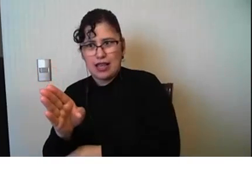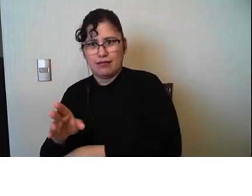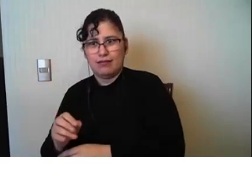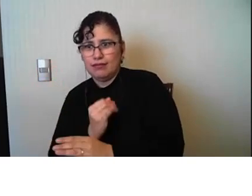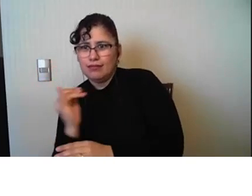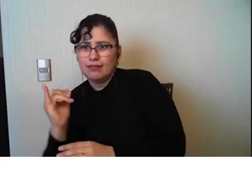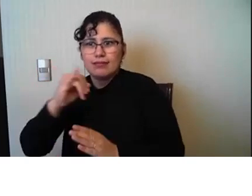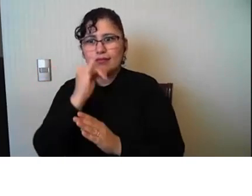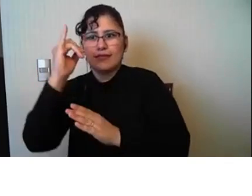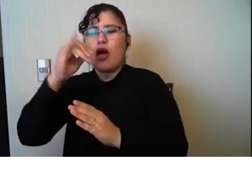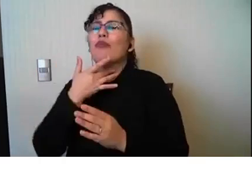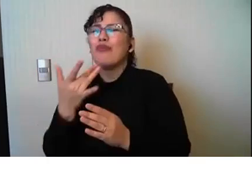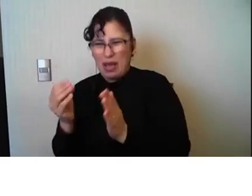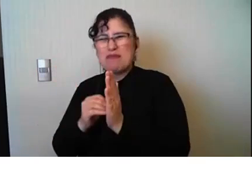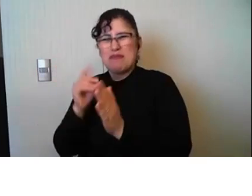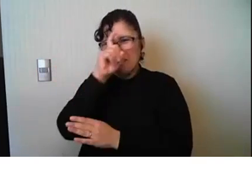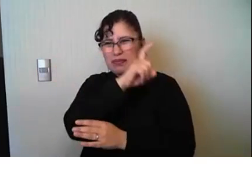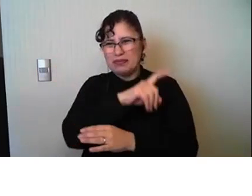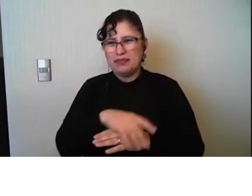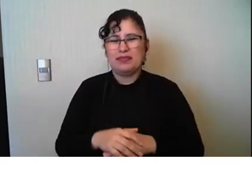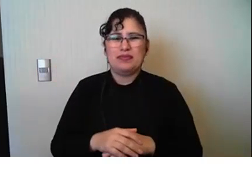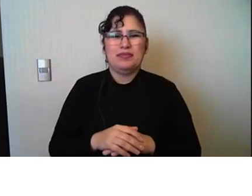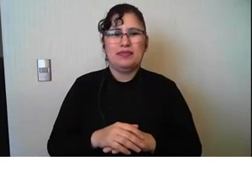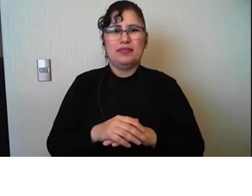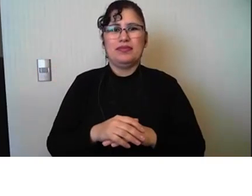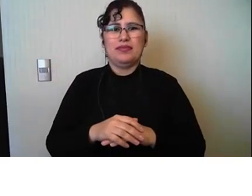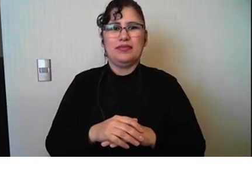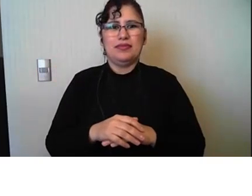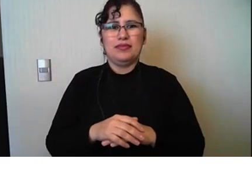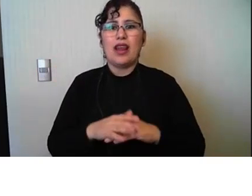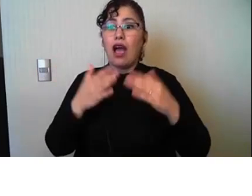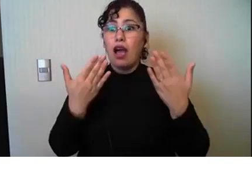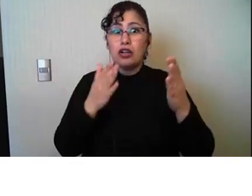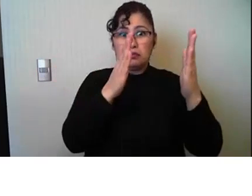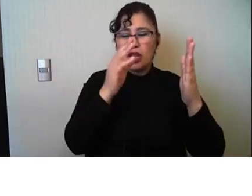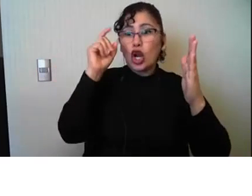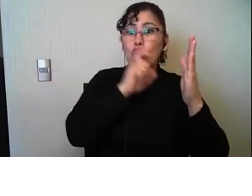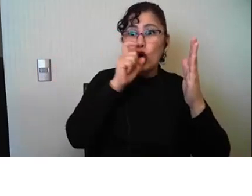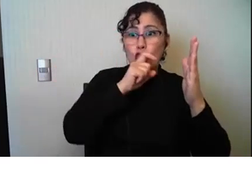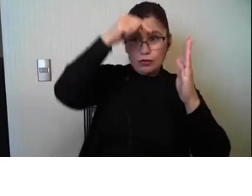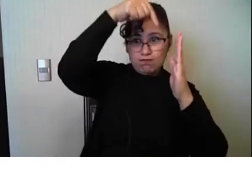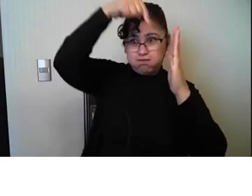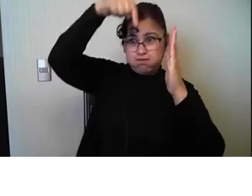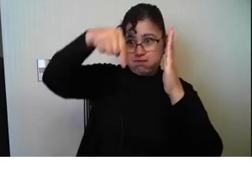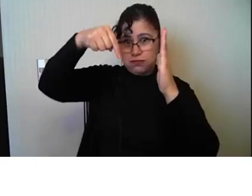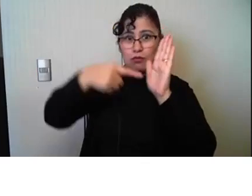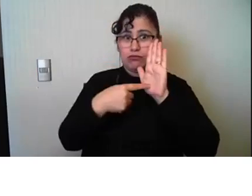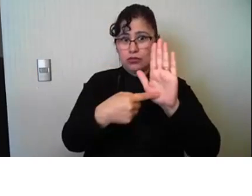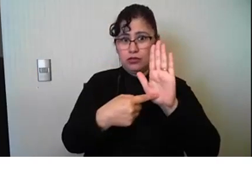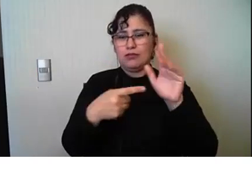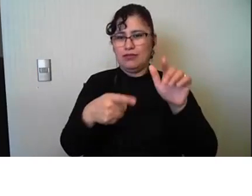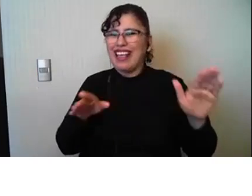más compleja. ¿Sí? Lo que están en flechas rojas representa